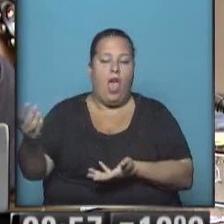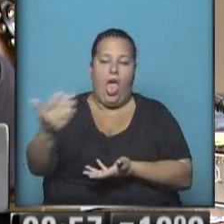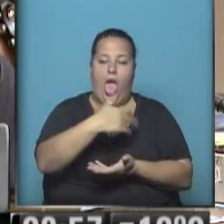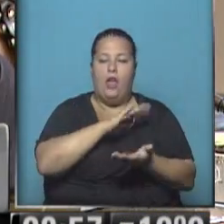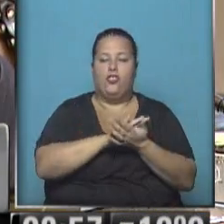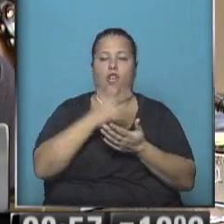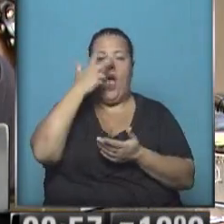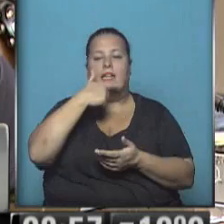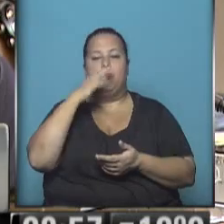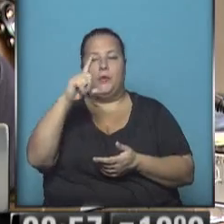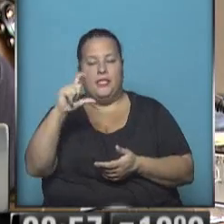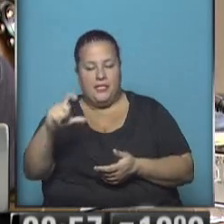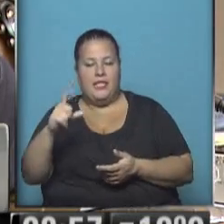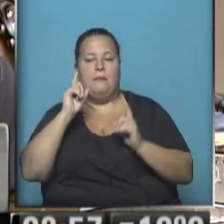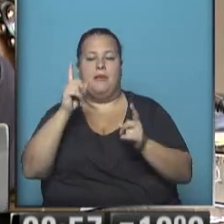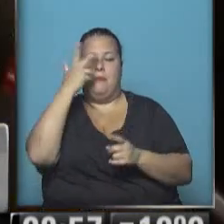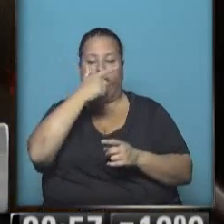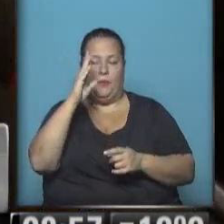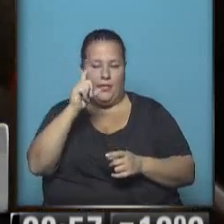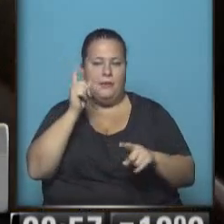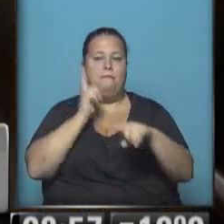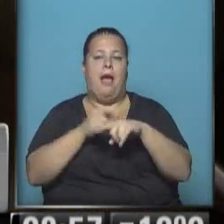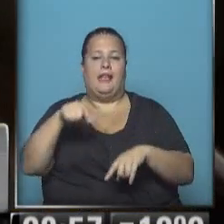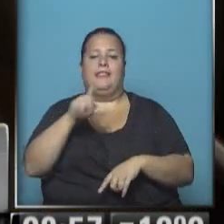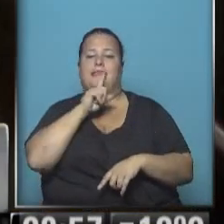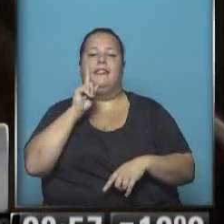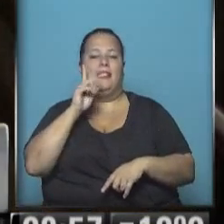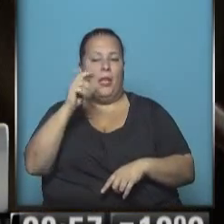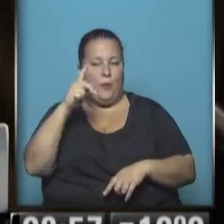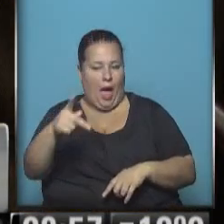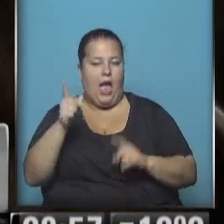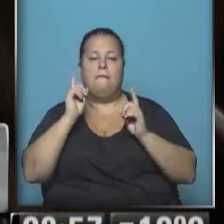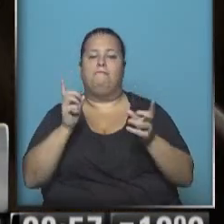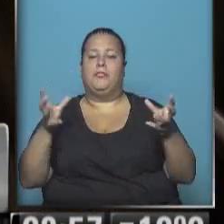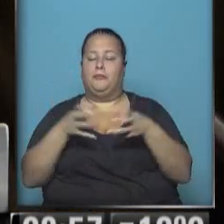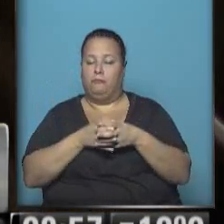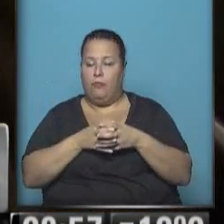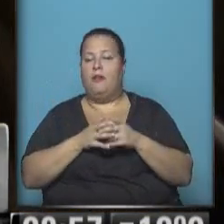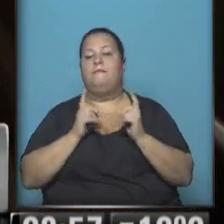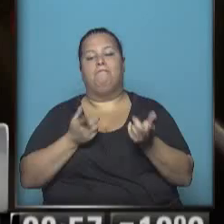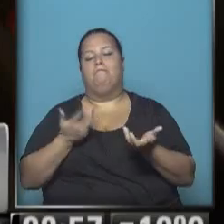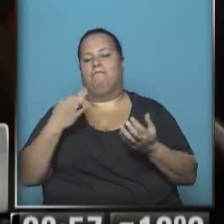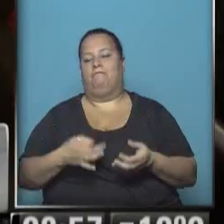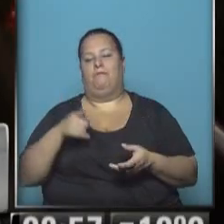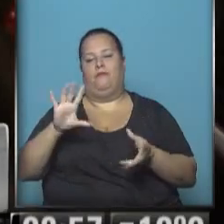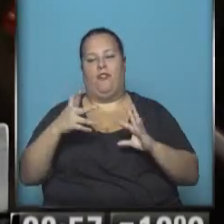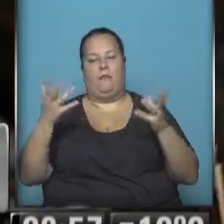auditores de leches bis y del propio 10 bis y más hoy del citibank el mismo comportamiento creo que estamos ante un comportamiento sistémico